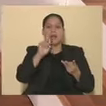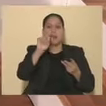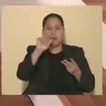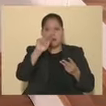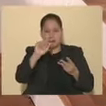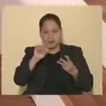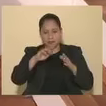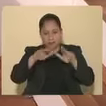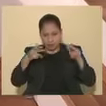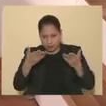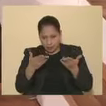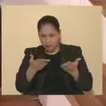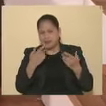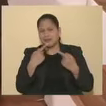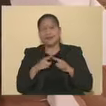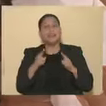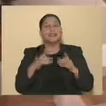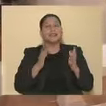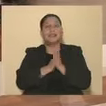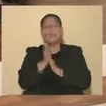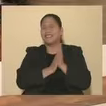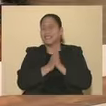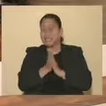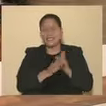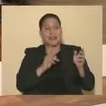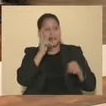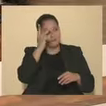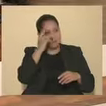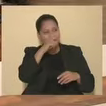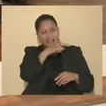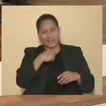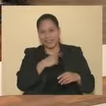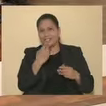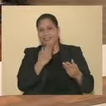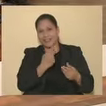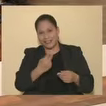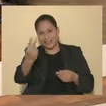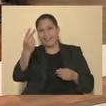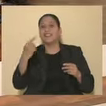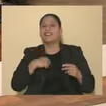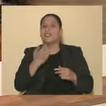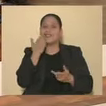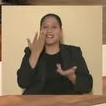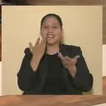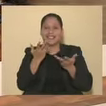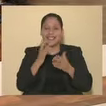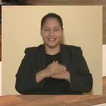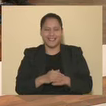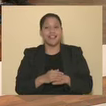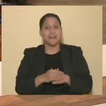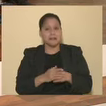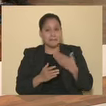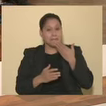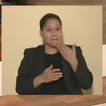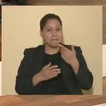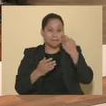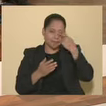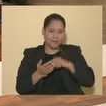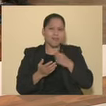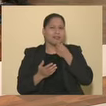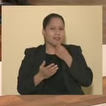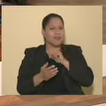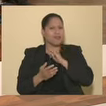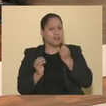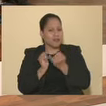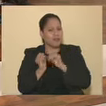horno, todo muy rico. ¡Qué rico! Paola, tenemos que ir. Sí. Yo quiero. Oye, pues qué bueno. Y me imagino que para los niños pues